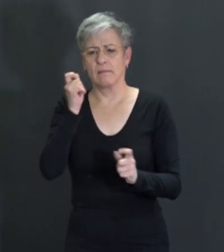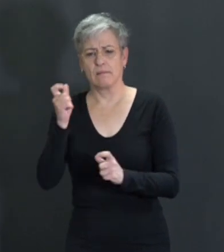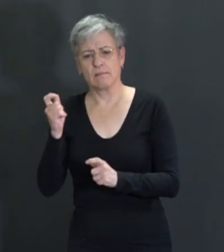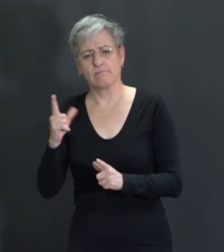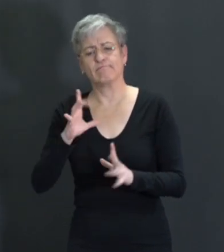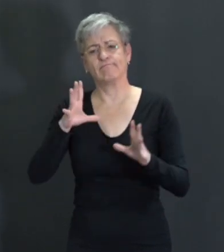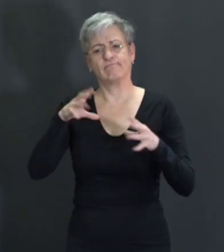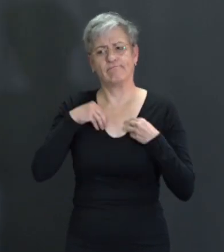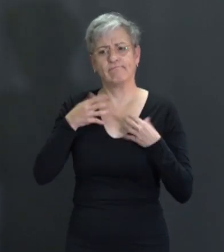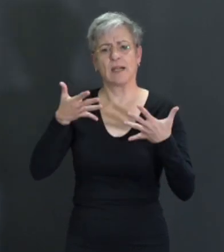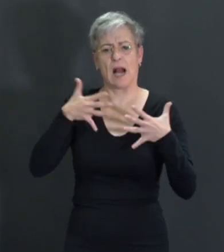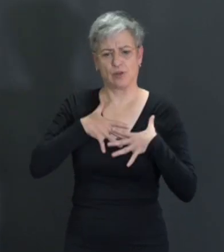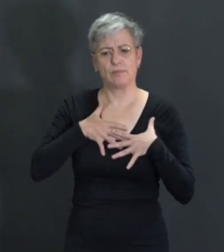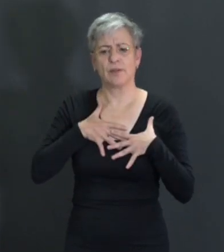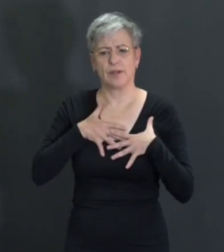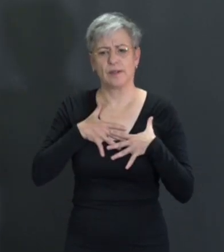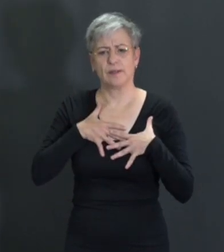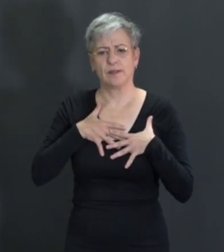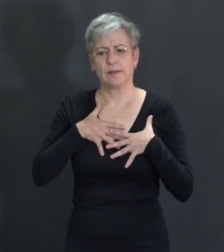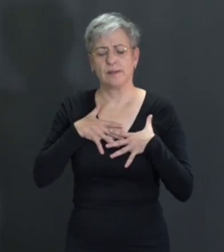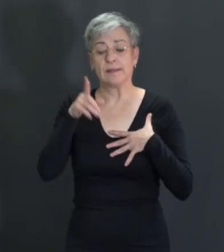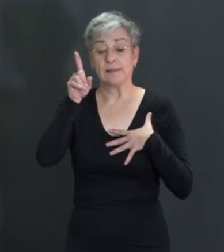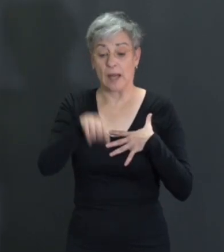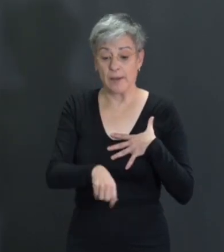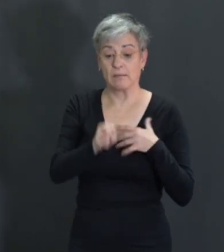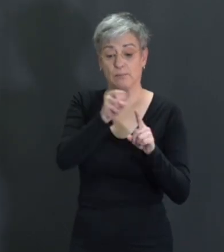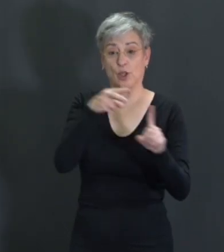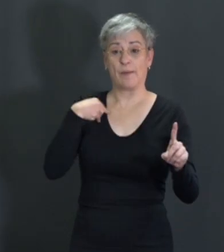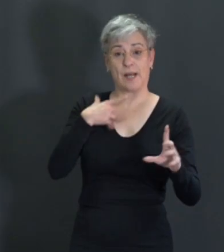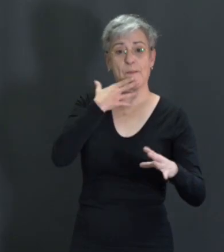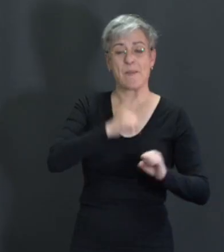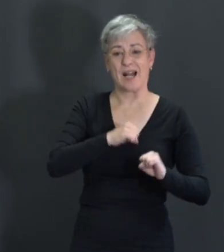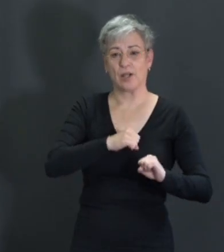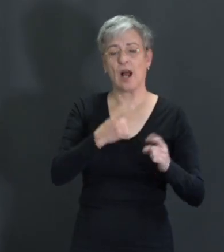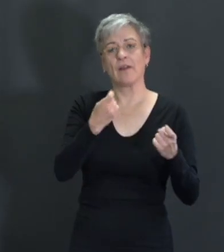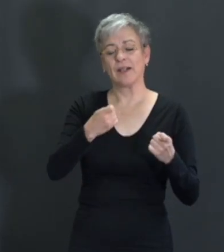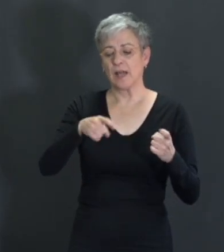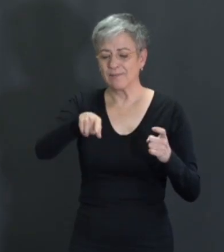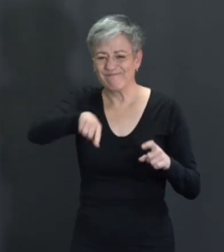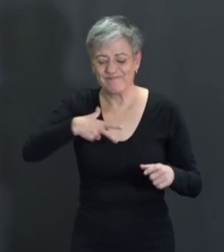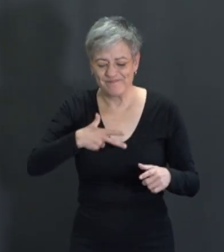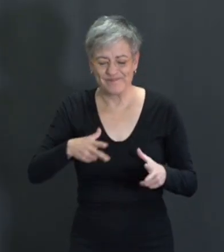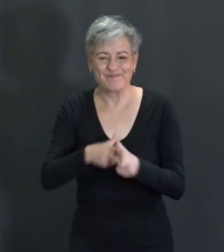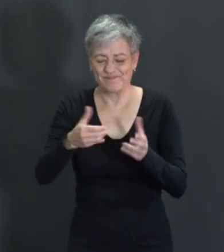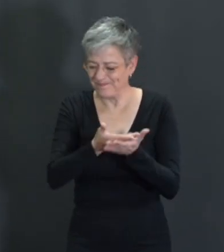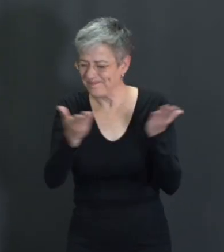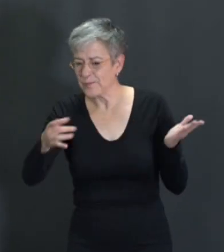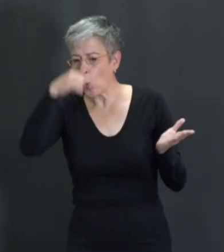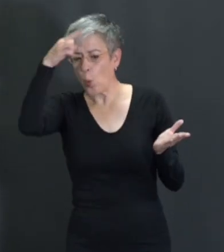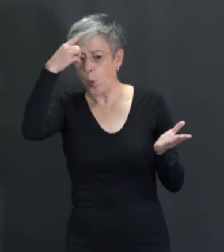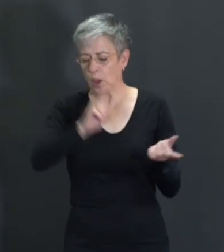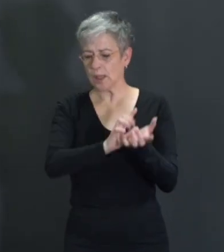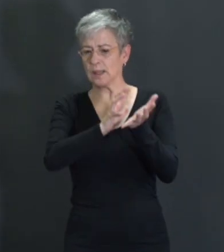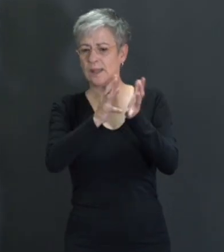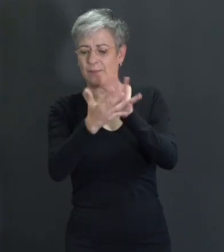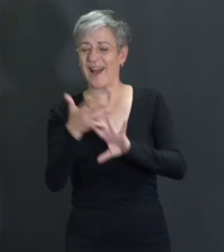como lo ves, Maite, también desde el punto de vista de las personas mayores. Quiero decir, también hay que hacer un cambio cultural, un trabajo de apropiación de